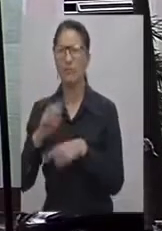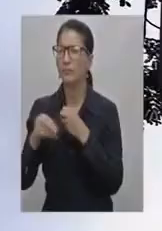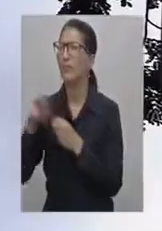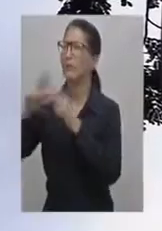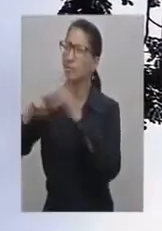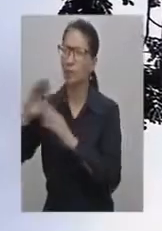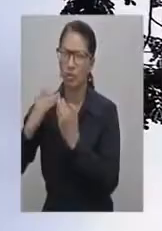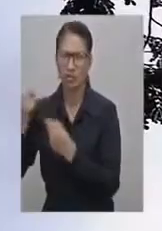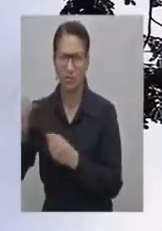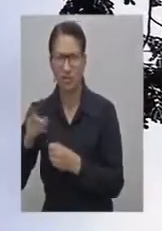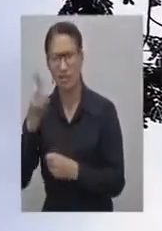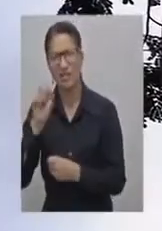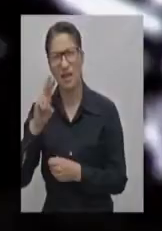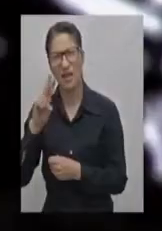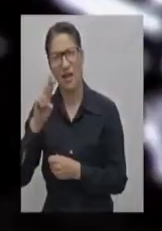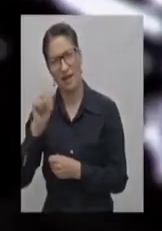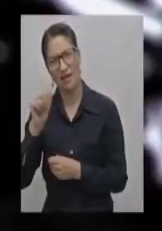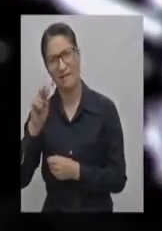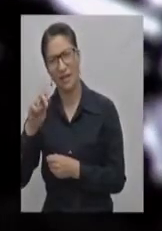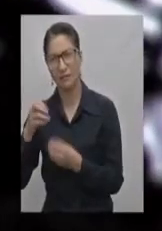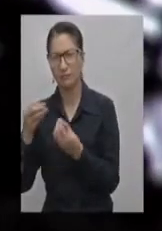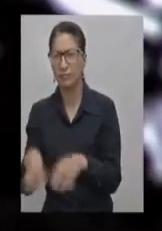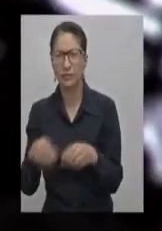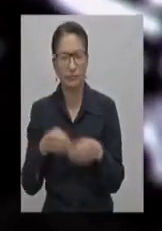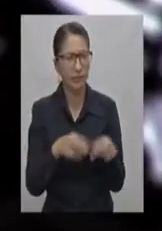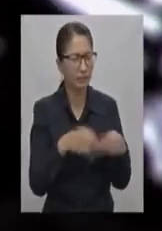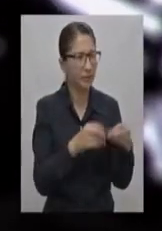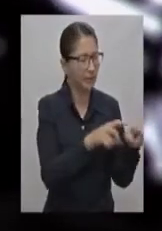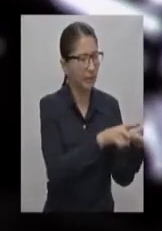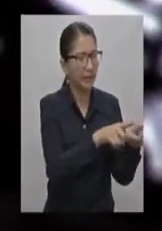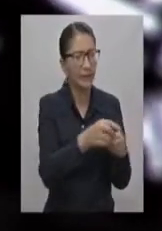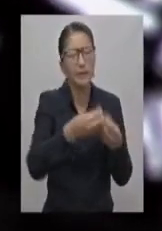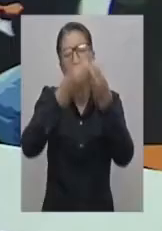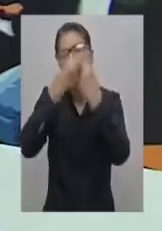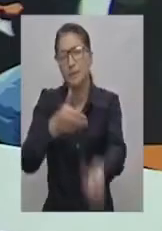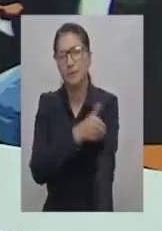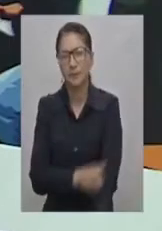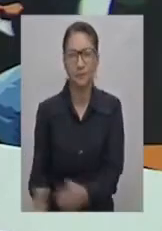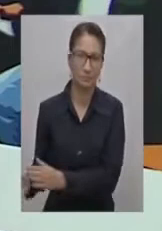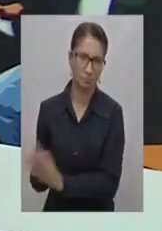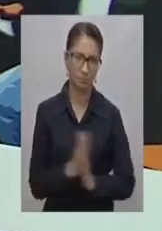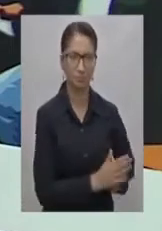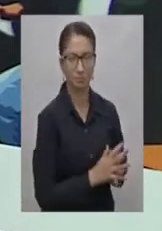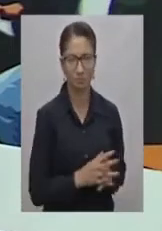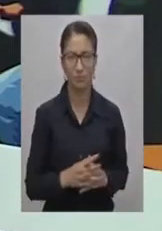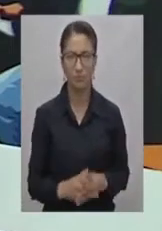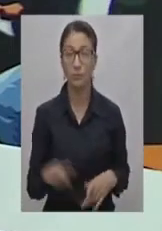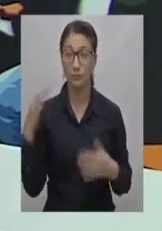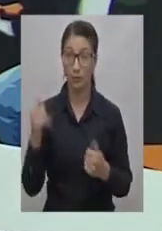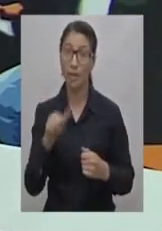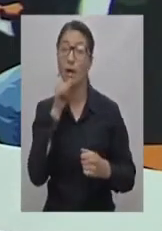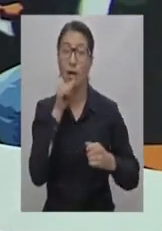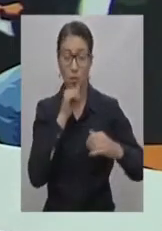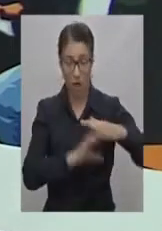en Saravena, entre otras obras, donde se dilapidan millonarios recursos. El alcantarillado, que debía